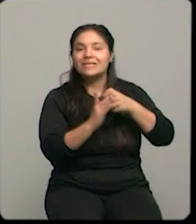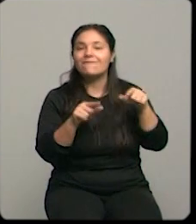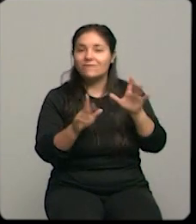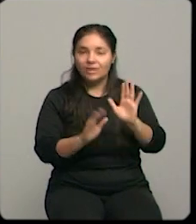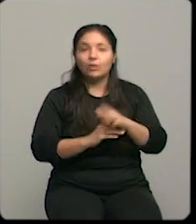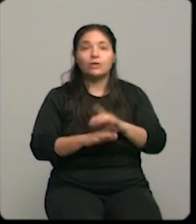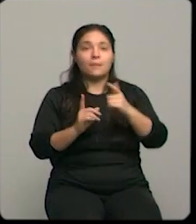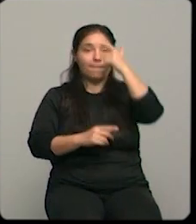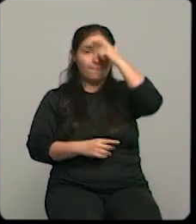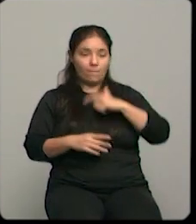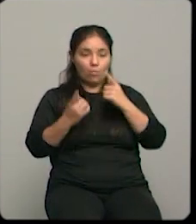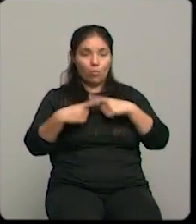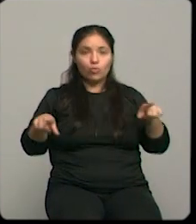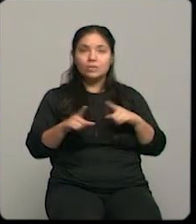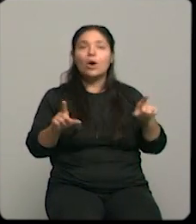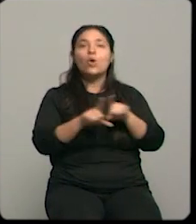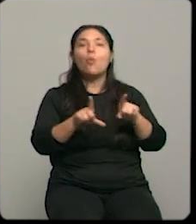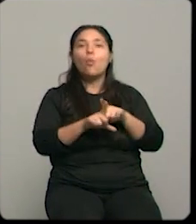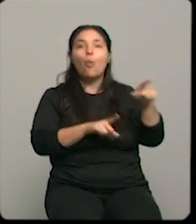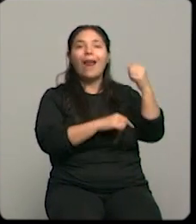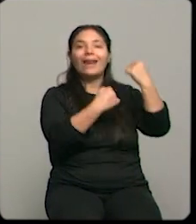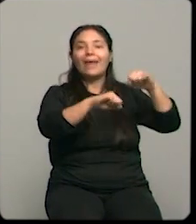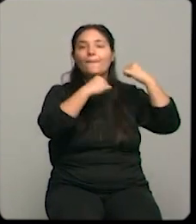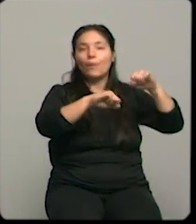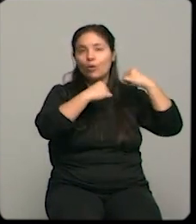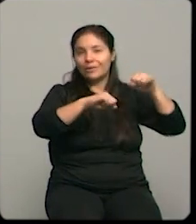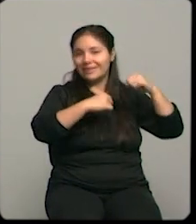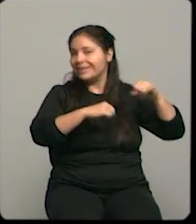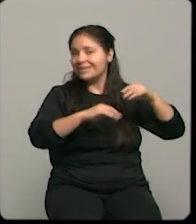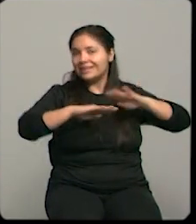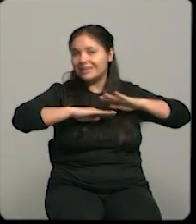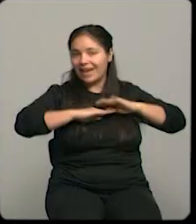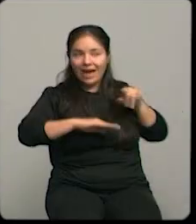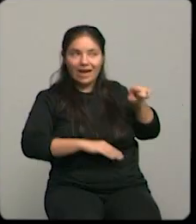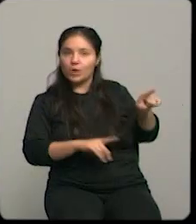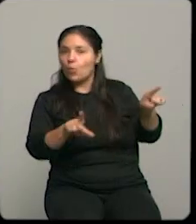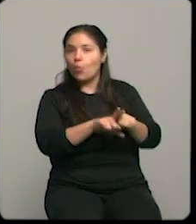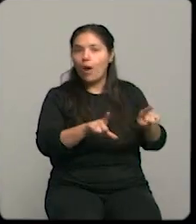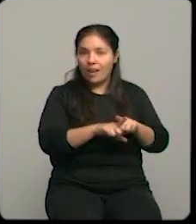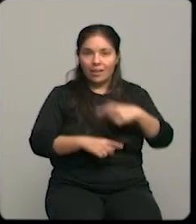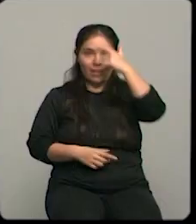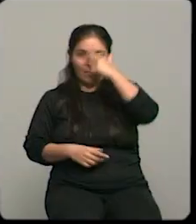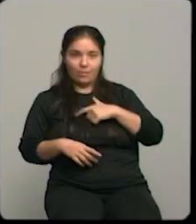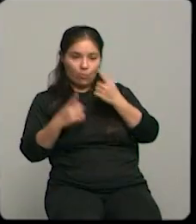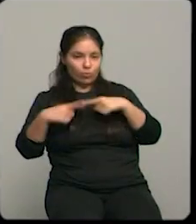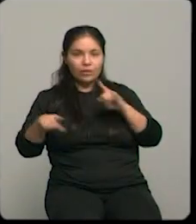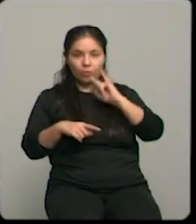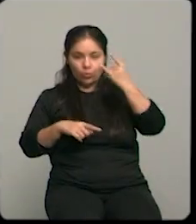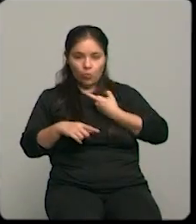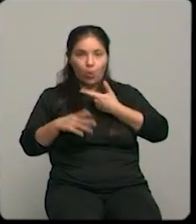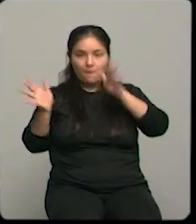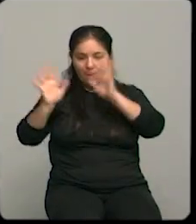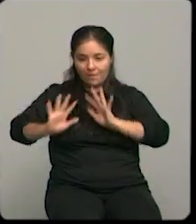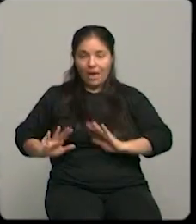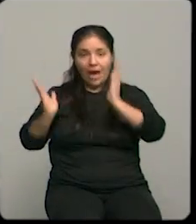preparación de un músico es más parecida a la de un deportista, de alguna manera. Bien. Hay toda una preparación que debe hacer el músico por su cuenta, tanto en el